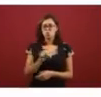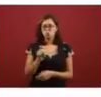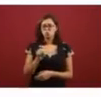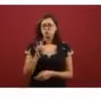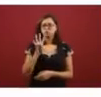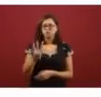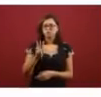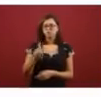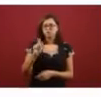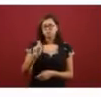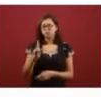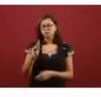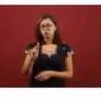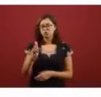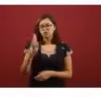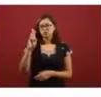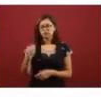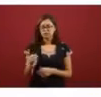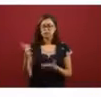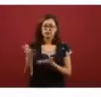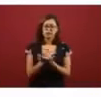por litro y un margen de